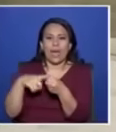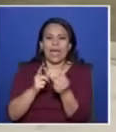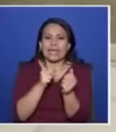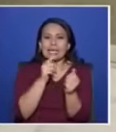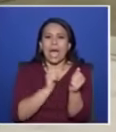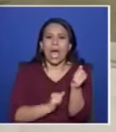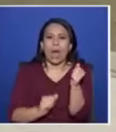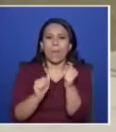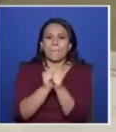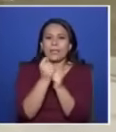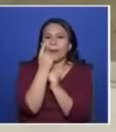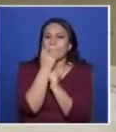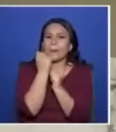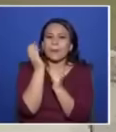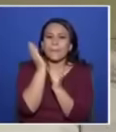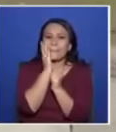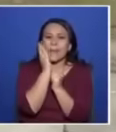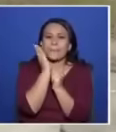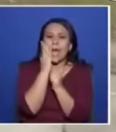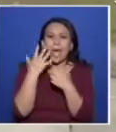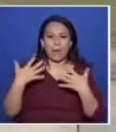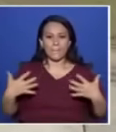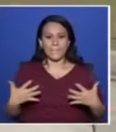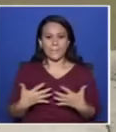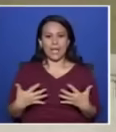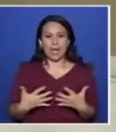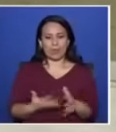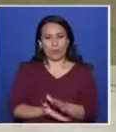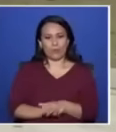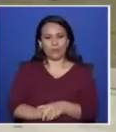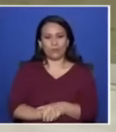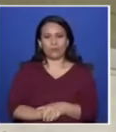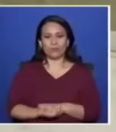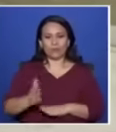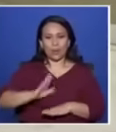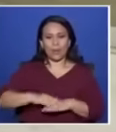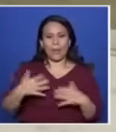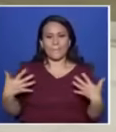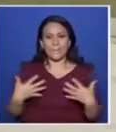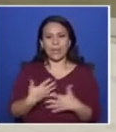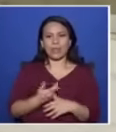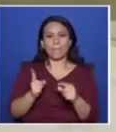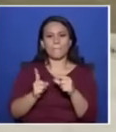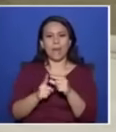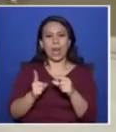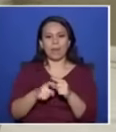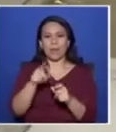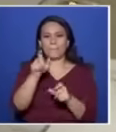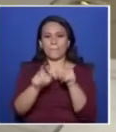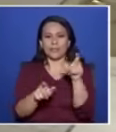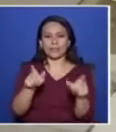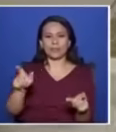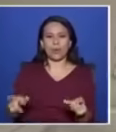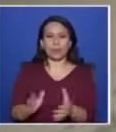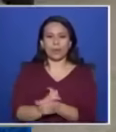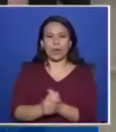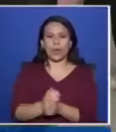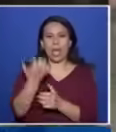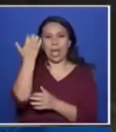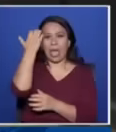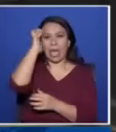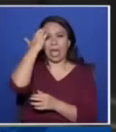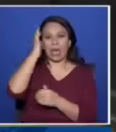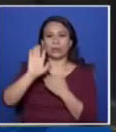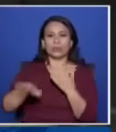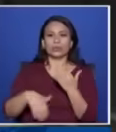acompañados de sus papitos por el miedo que existe realmente debido a estas amenazas que se están generando y que están provocando,